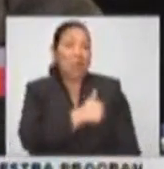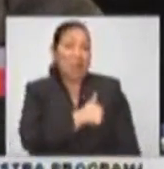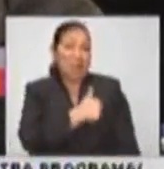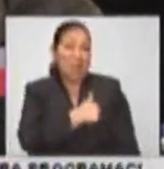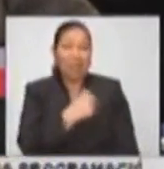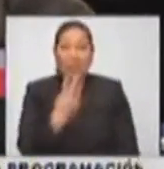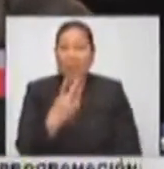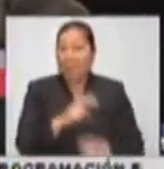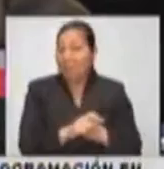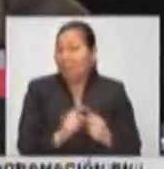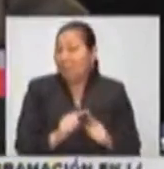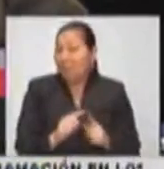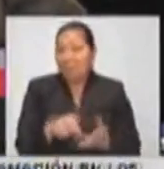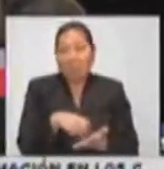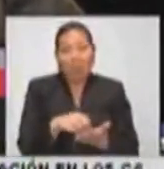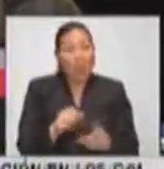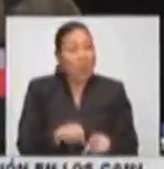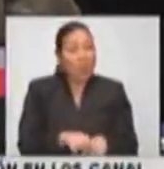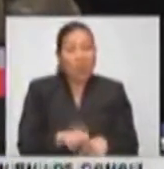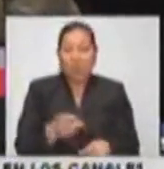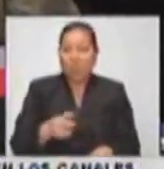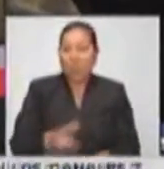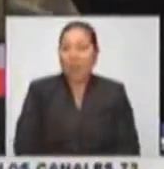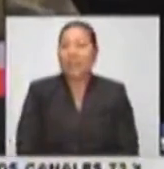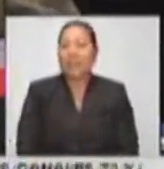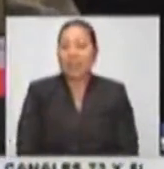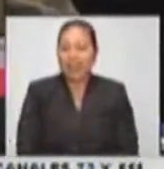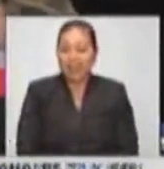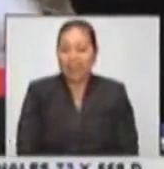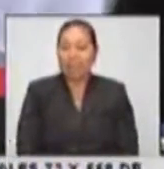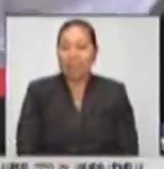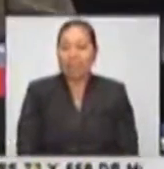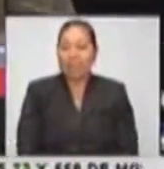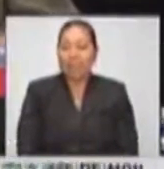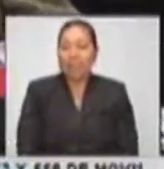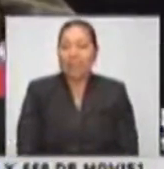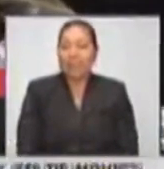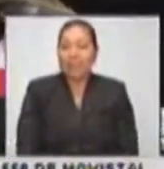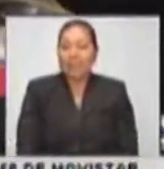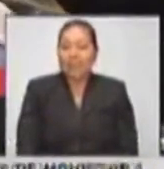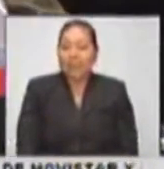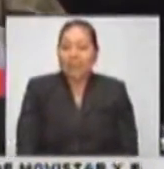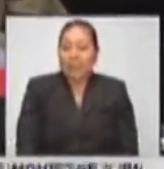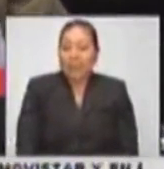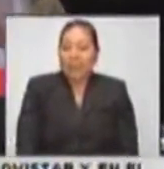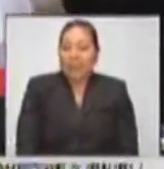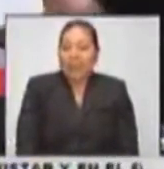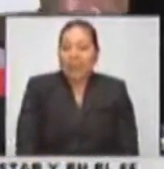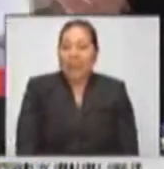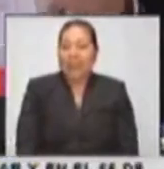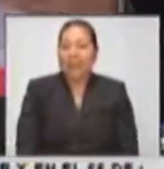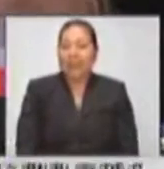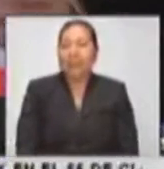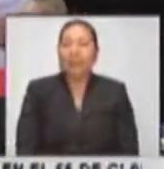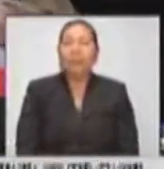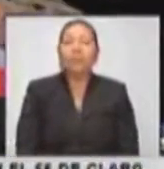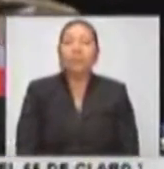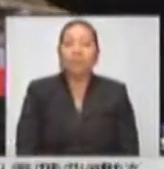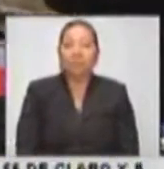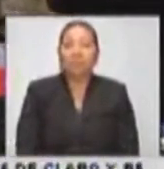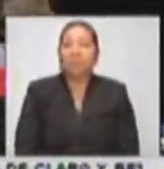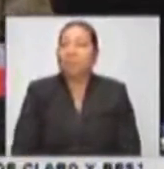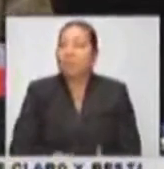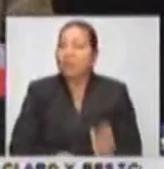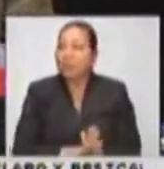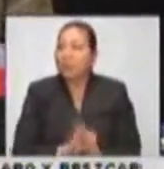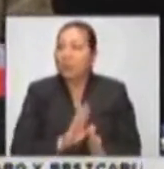que tiene la dispersión poblacional igual a la nuestra, ¿no es cierto? Siguiente, por favor. Y entonces salieron